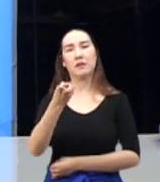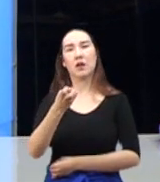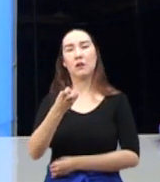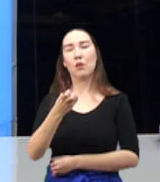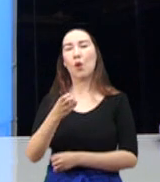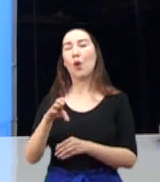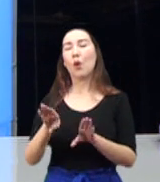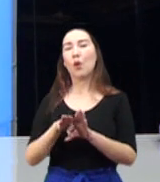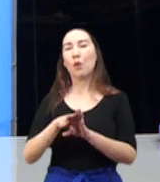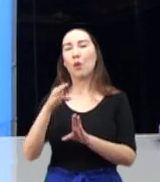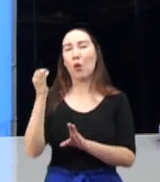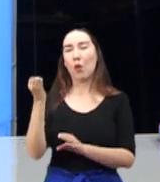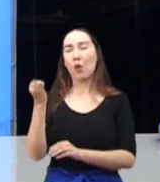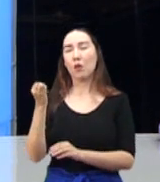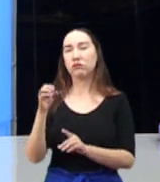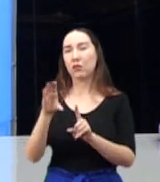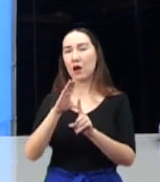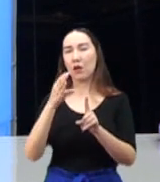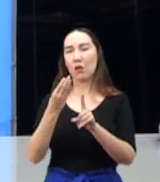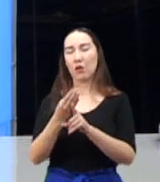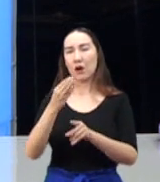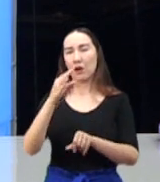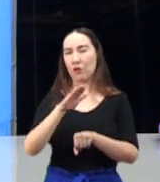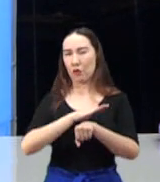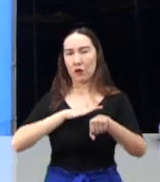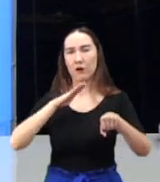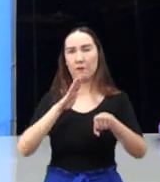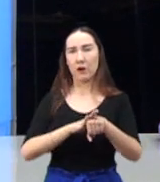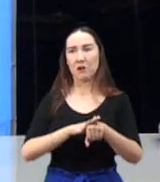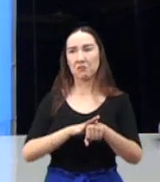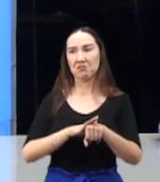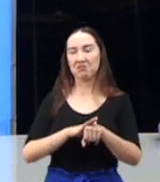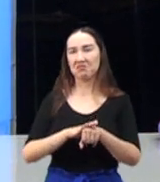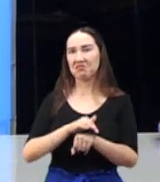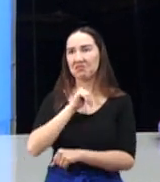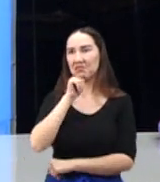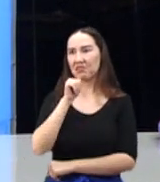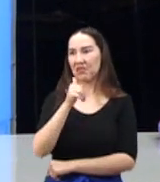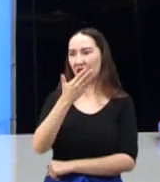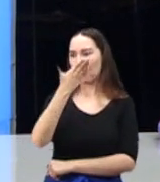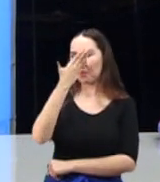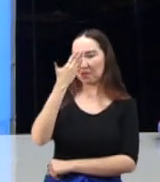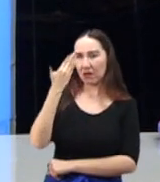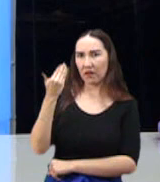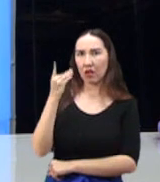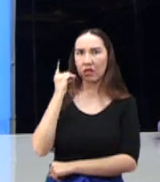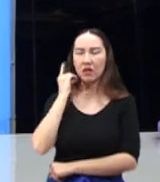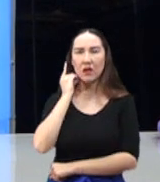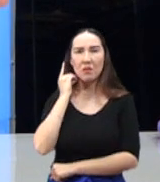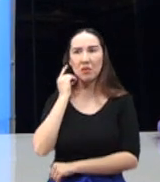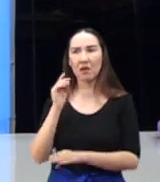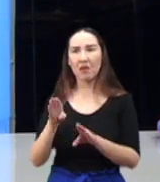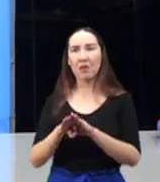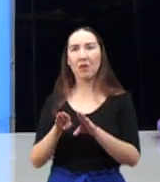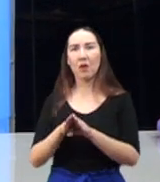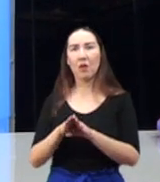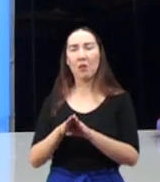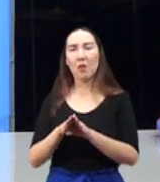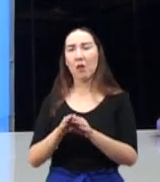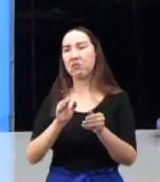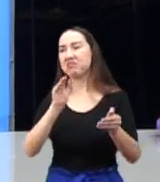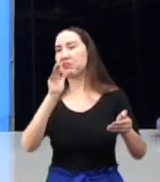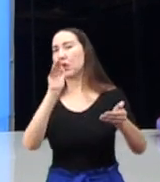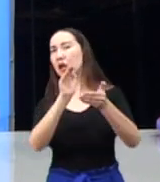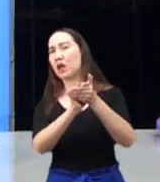calificado hacían comentarios sobre el desconocimiento, la ignorancia de los diputados de pasar a la ligera este tema de los